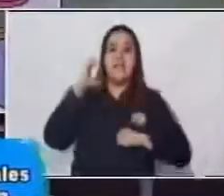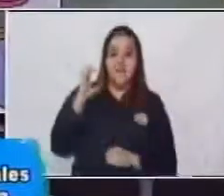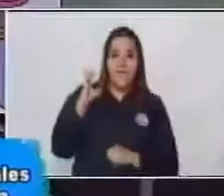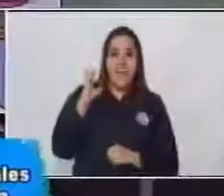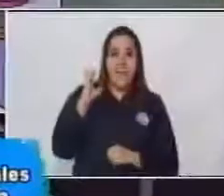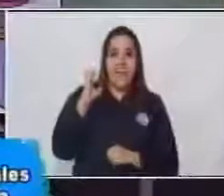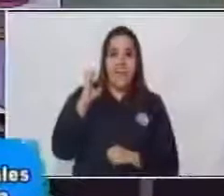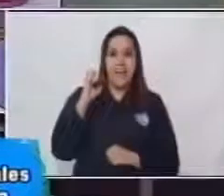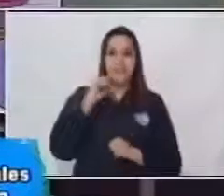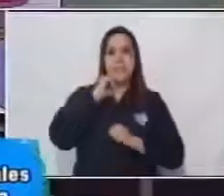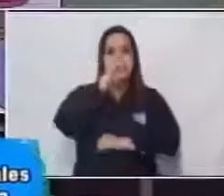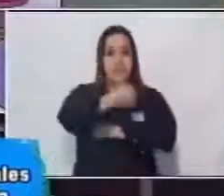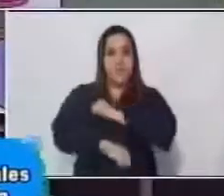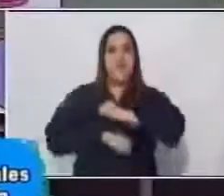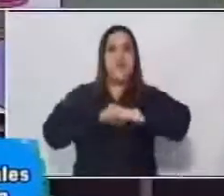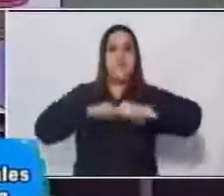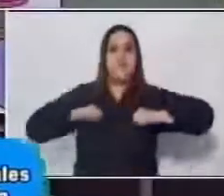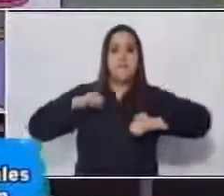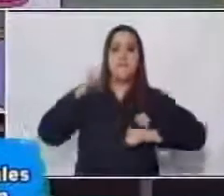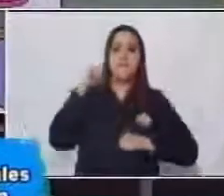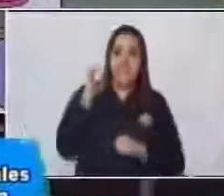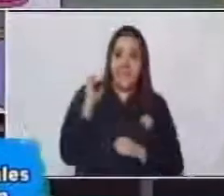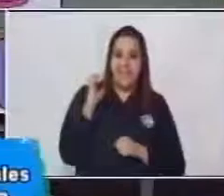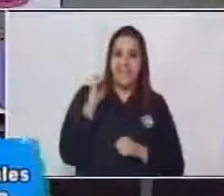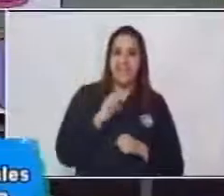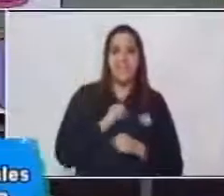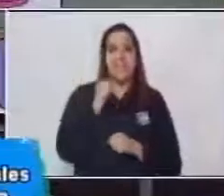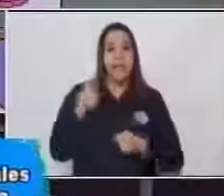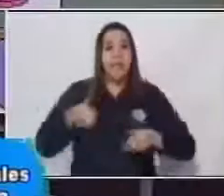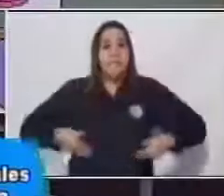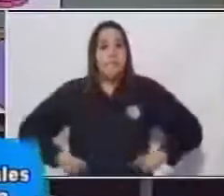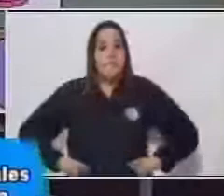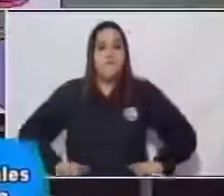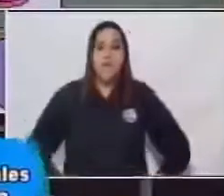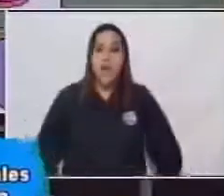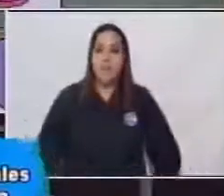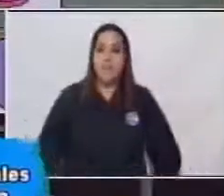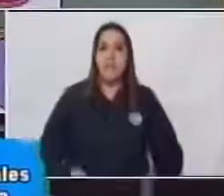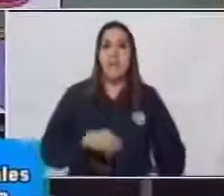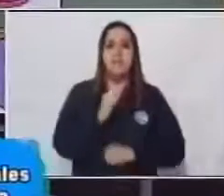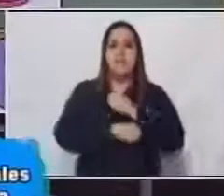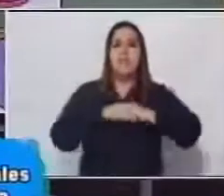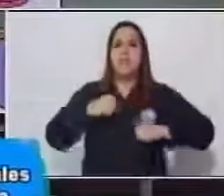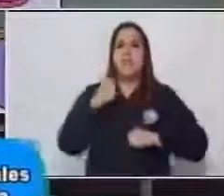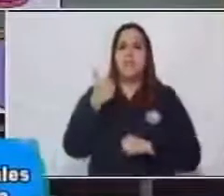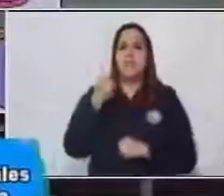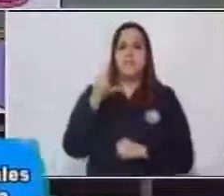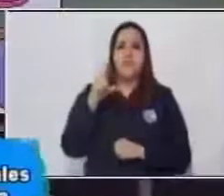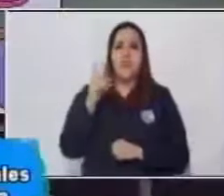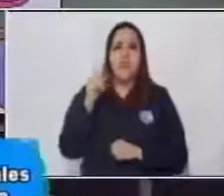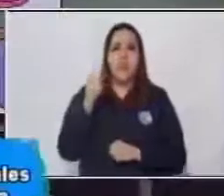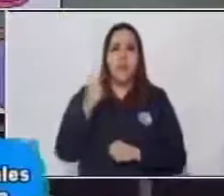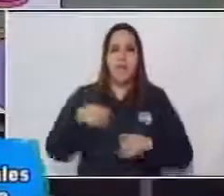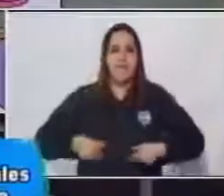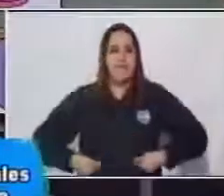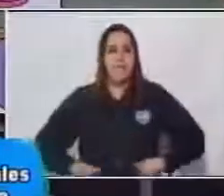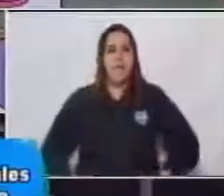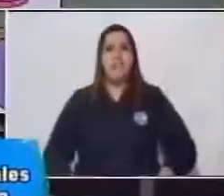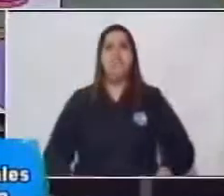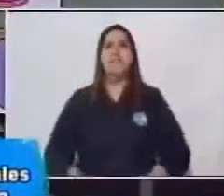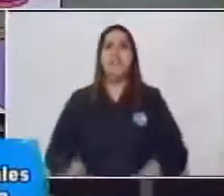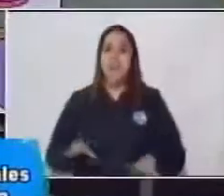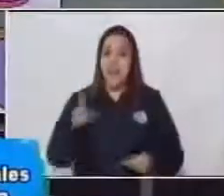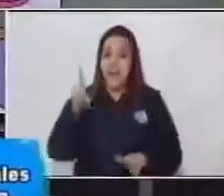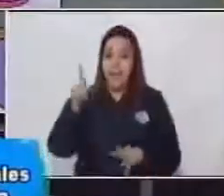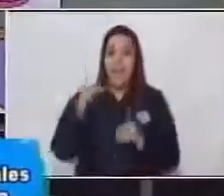fe. Muy bien, excelente. Falda. Inicia con. Eso, muy bien.